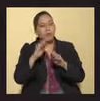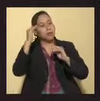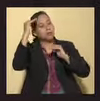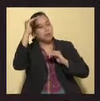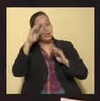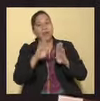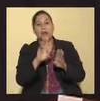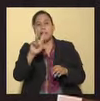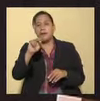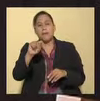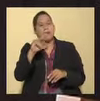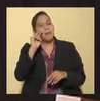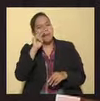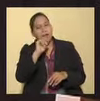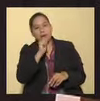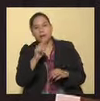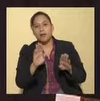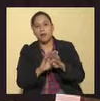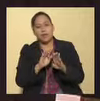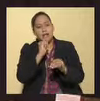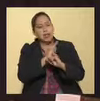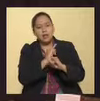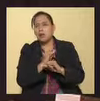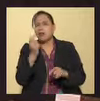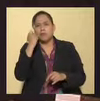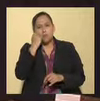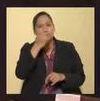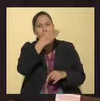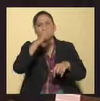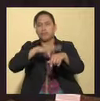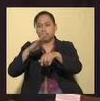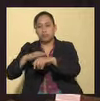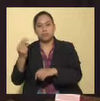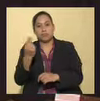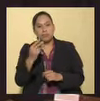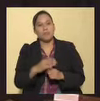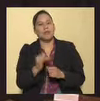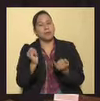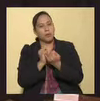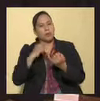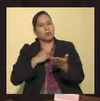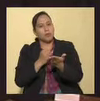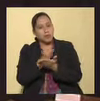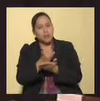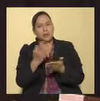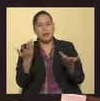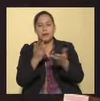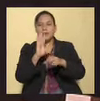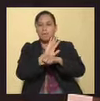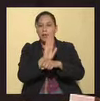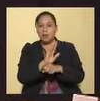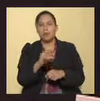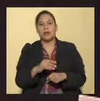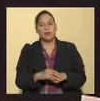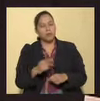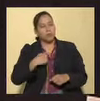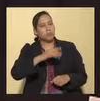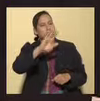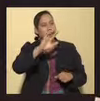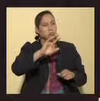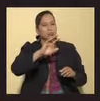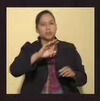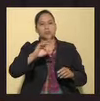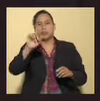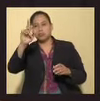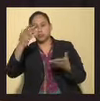un canal que ni se ve en Güepes, pero pues ahí también hay que anunciarse. También decidí pues hacer una película que sirva para promover